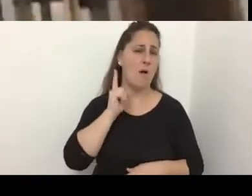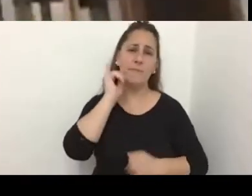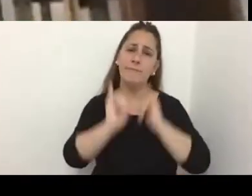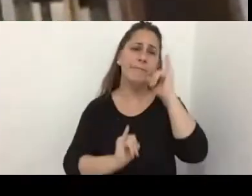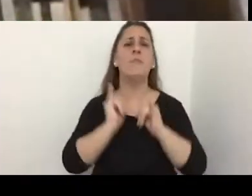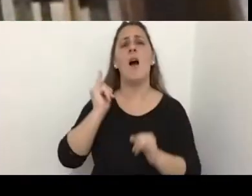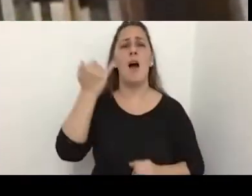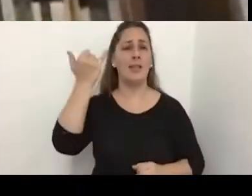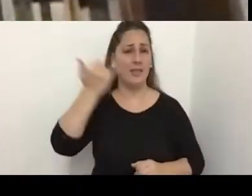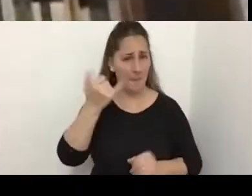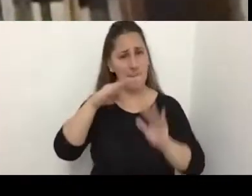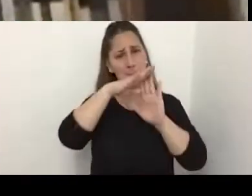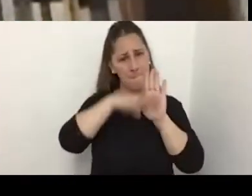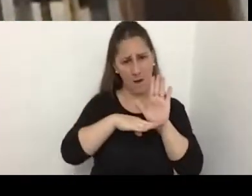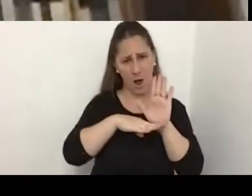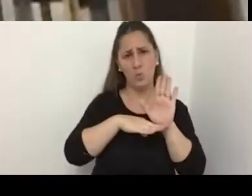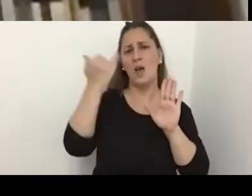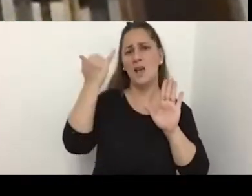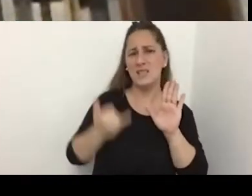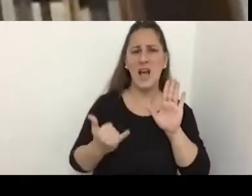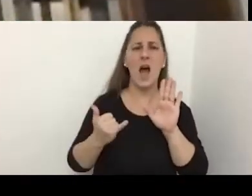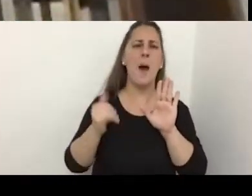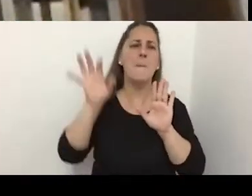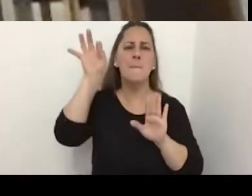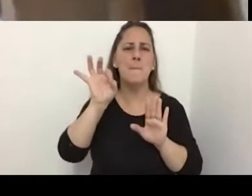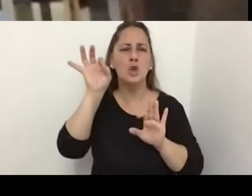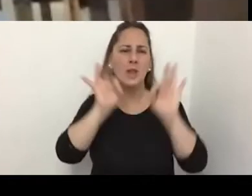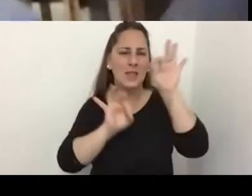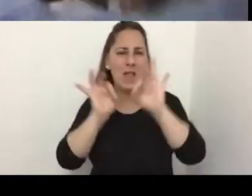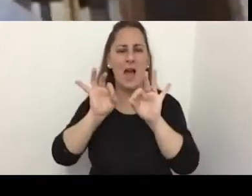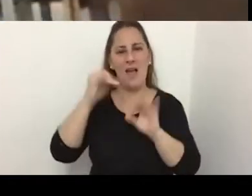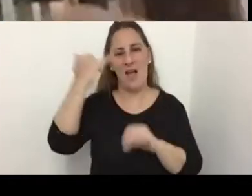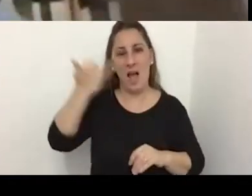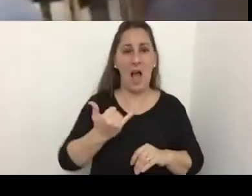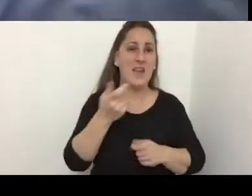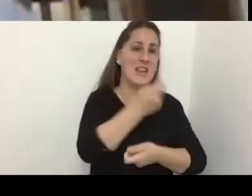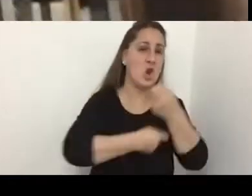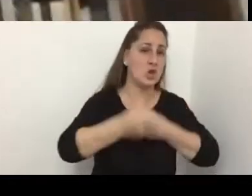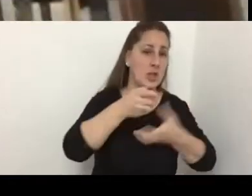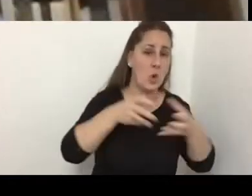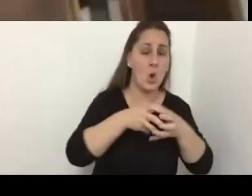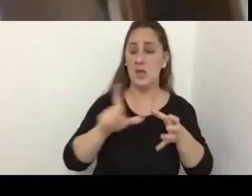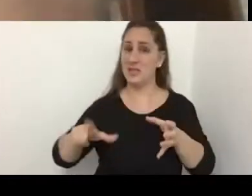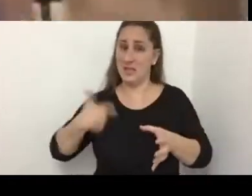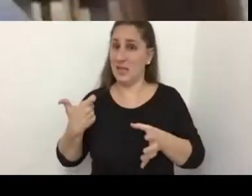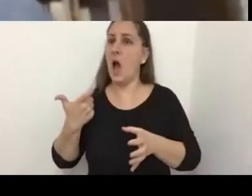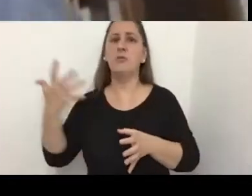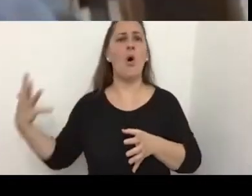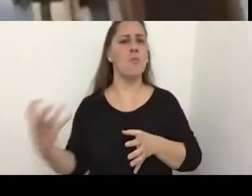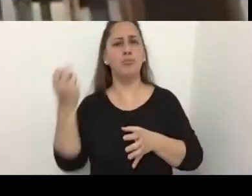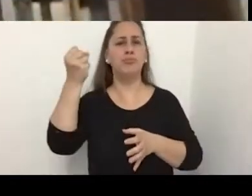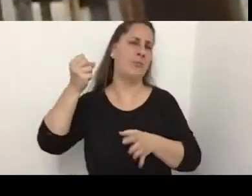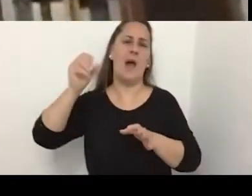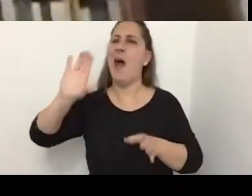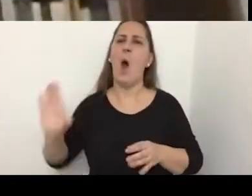pautas porcentuales de negociación, pero capaz que un sindicato tuvo un aumento, voy a decir cualquier